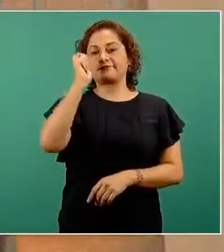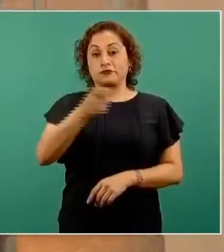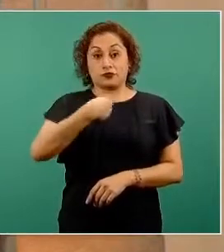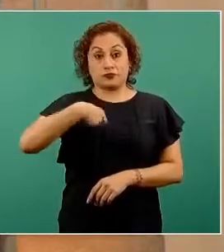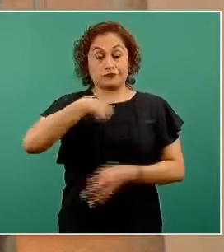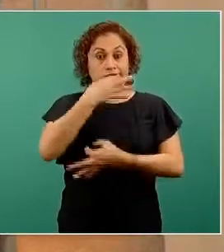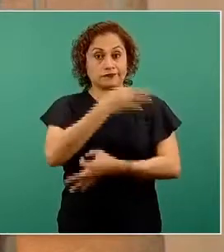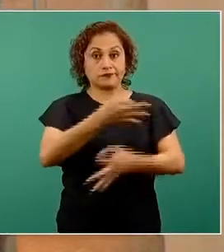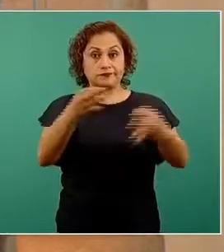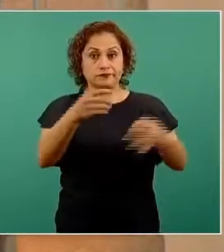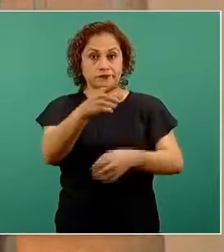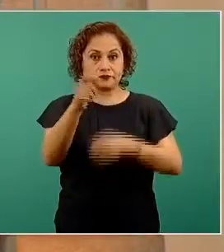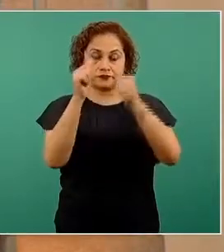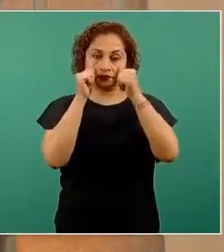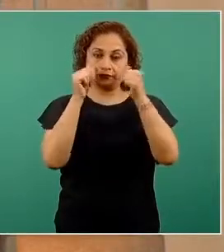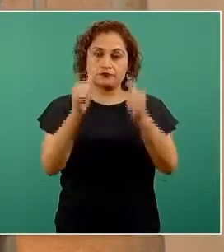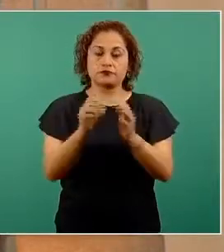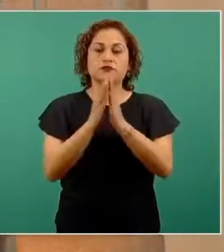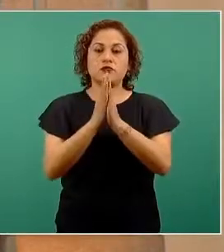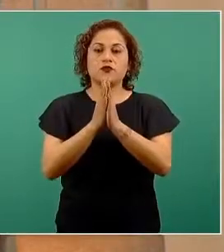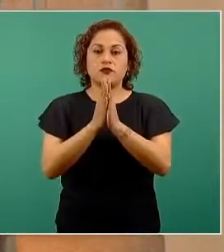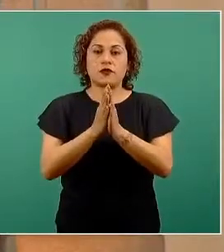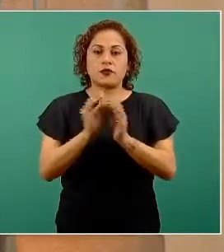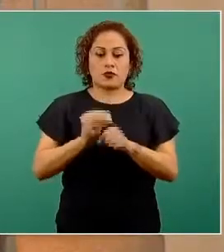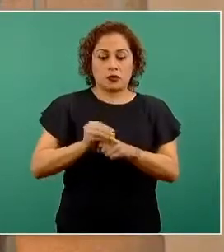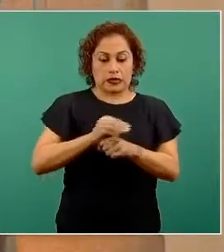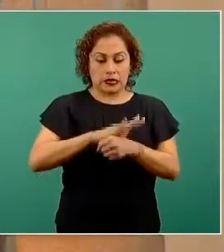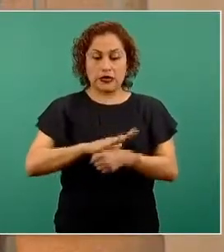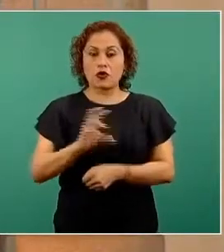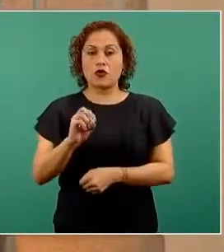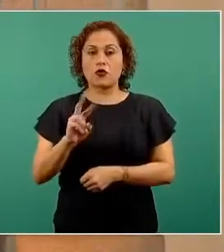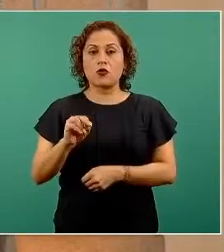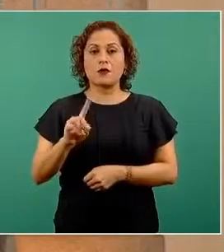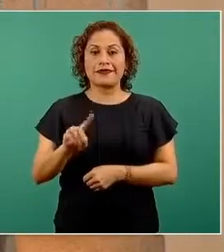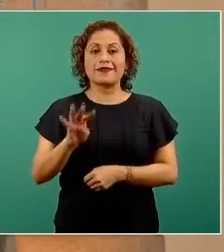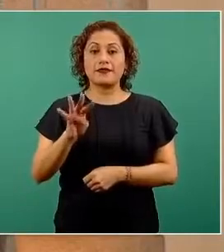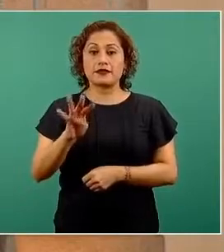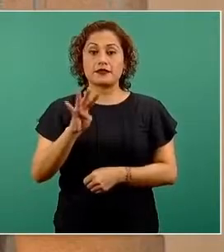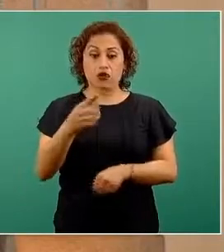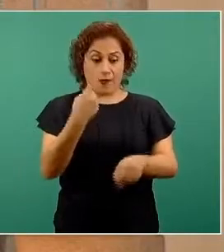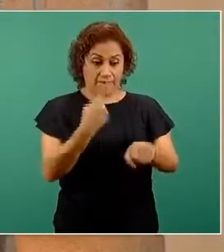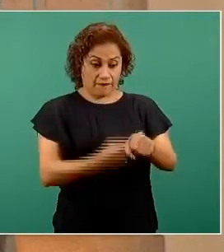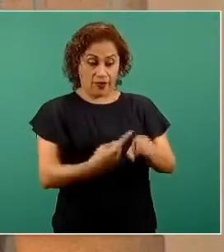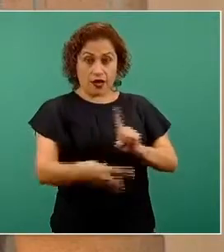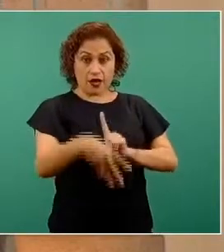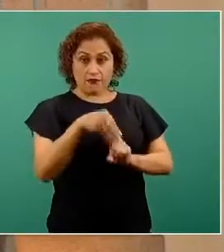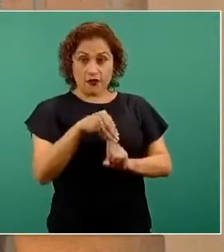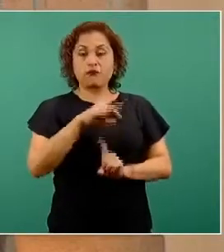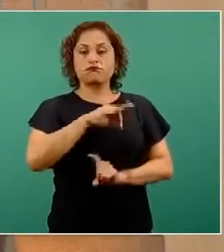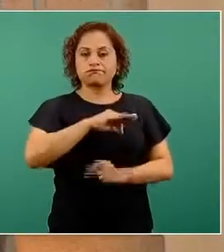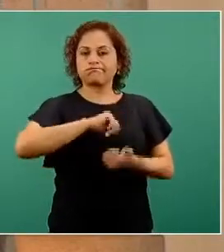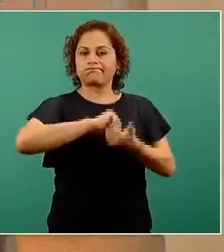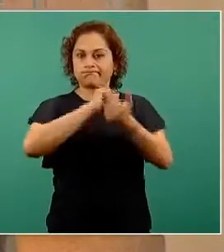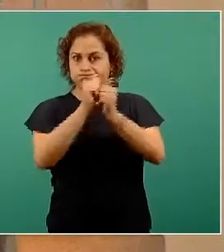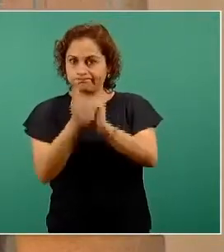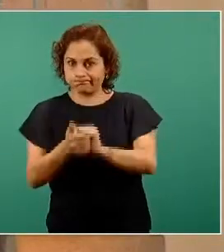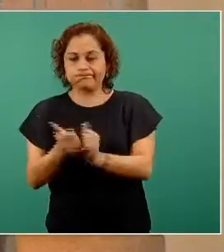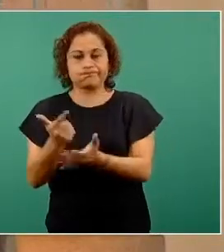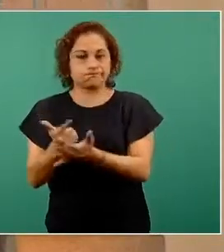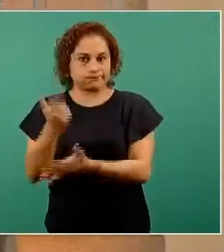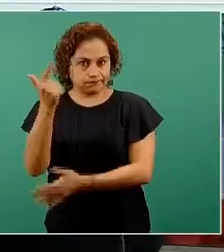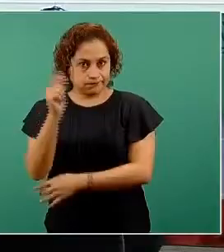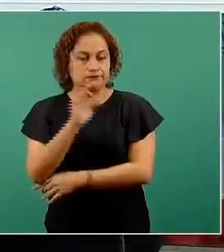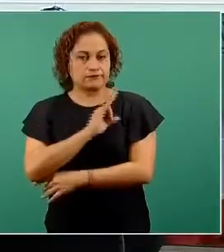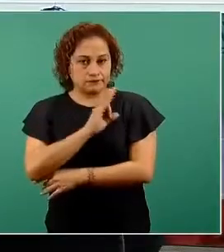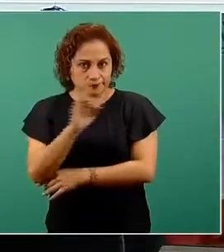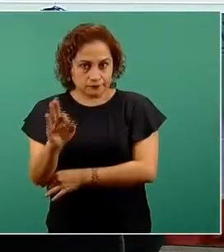la población, que la COVID-19 produce enfermedad grave, enfermedad crítica. Si bien es cierto, esto es en una